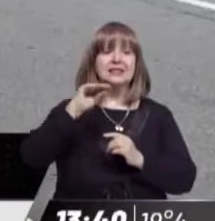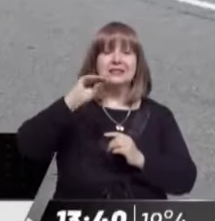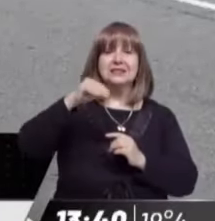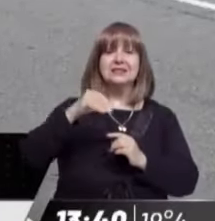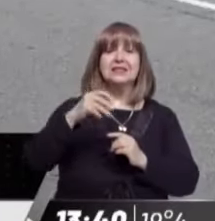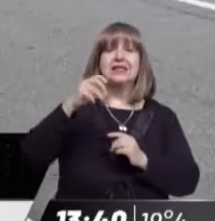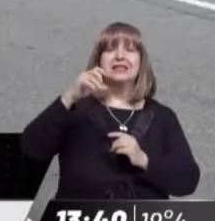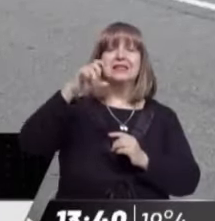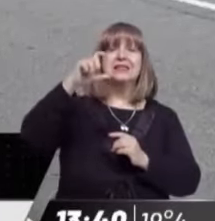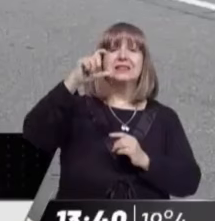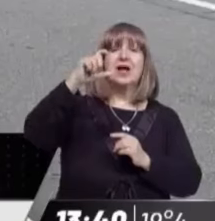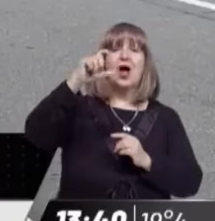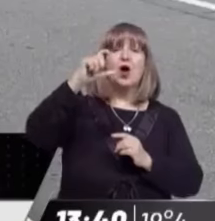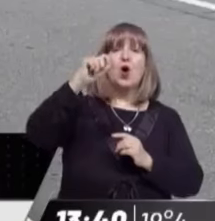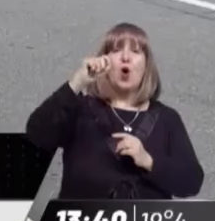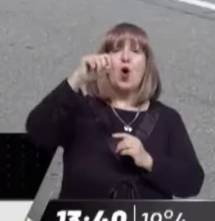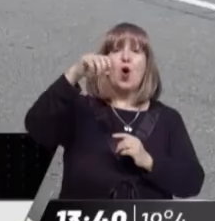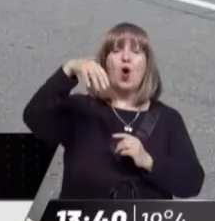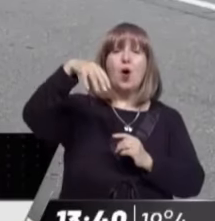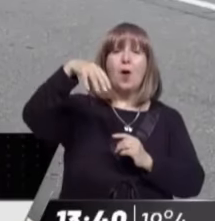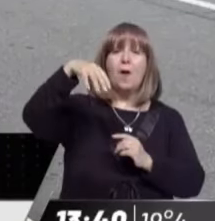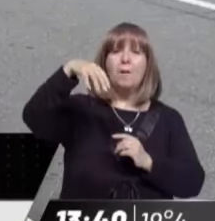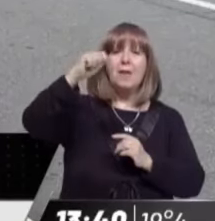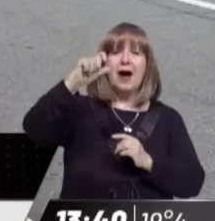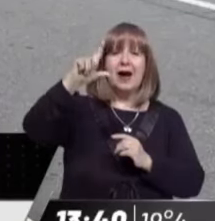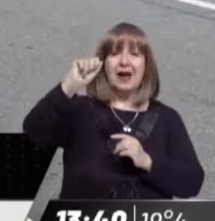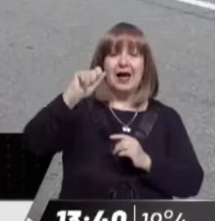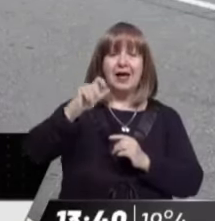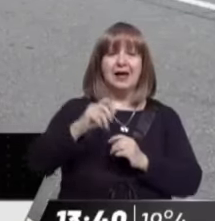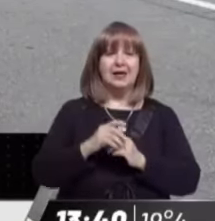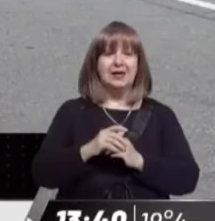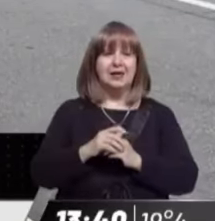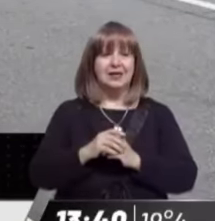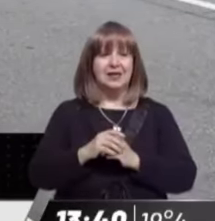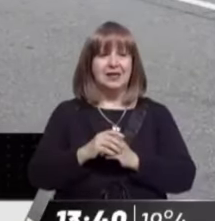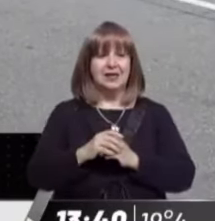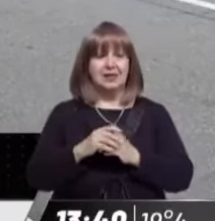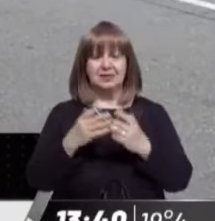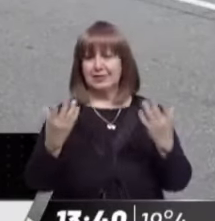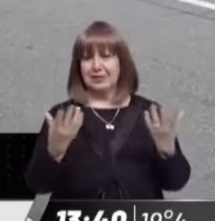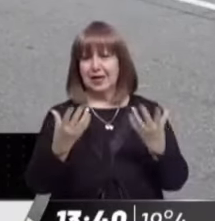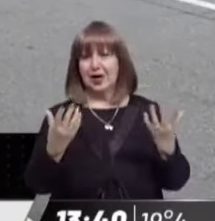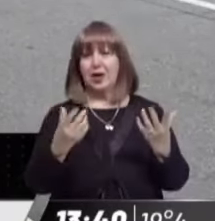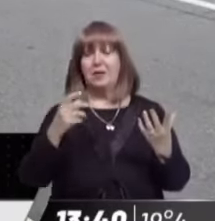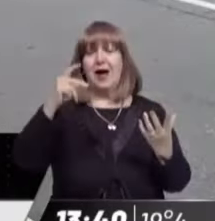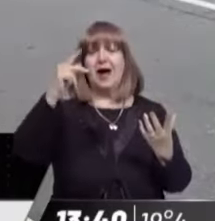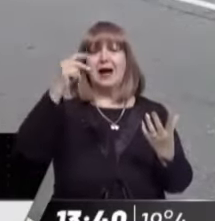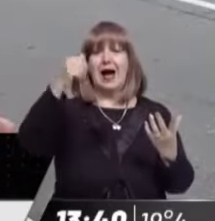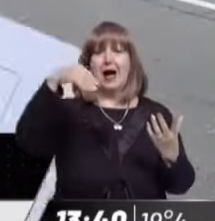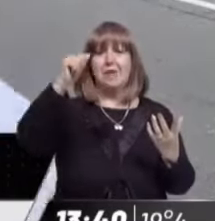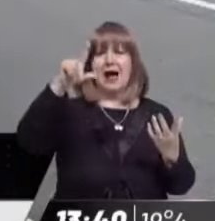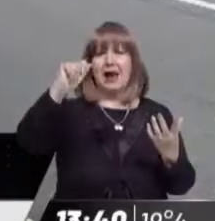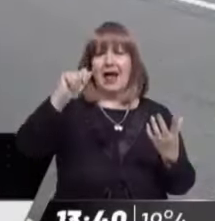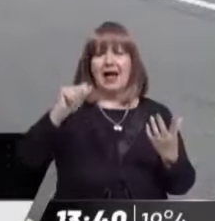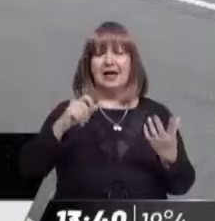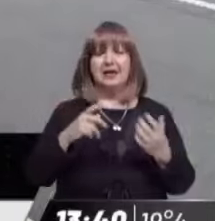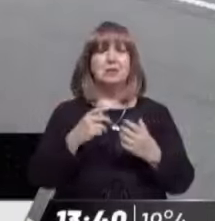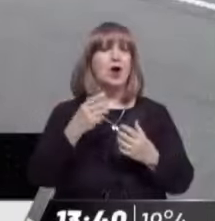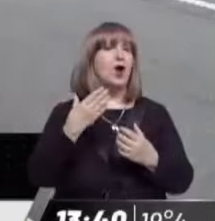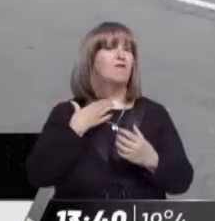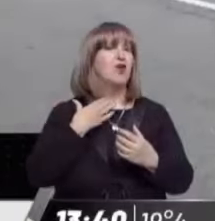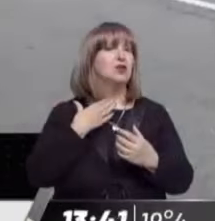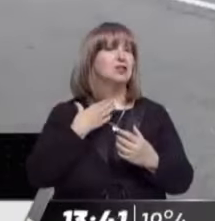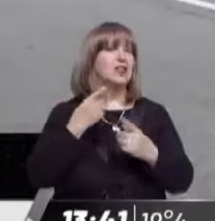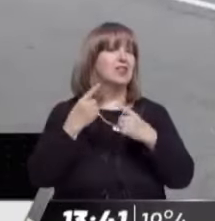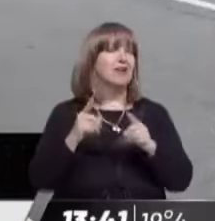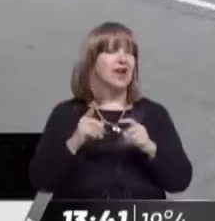dice coma, Kamala, coma y después la. Kamala. Claro. Entonces aprendés a pronunciarlo en inglés. Claro. Bueno, claro. Y